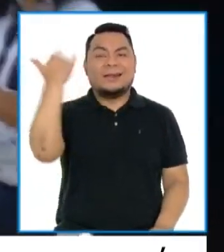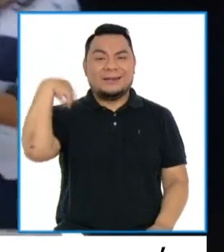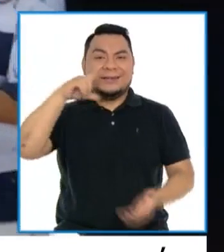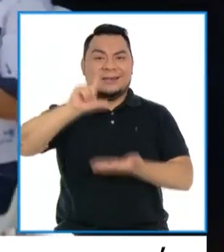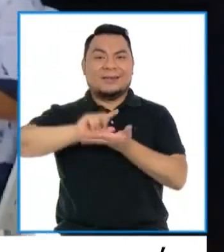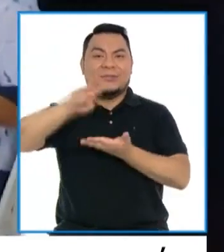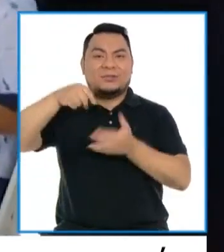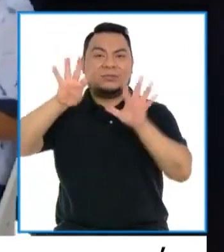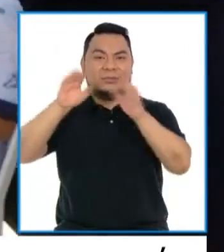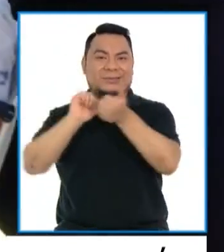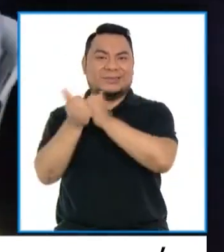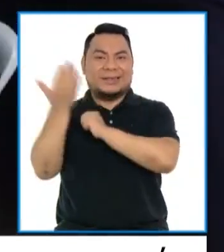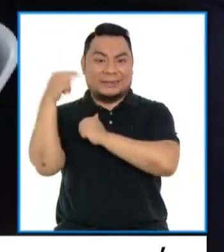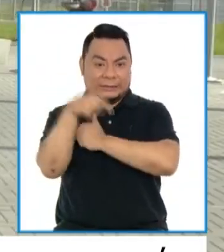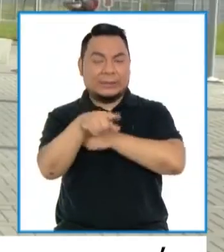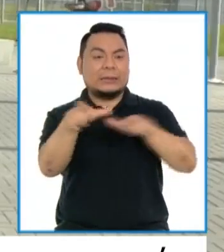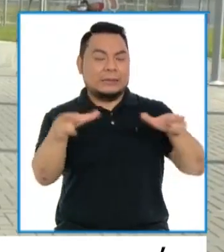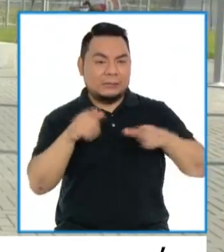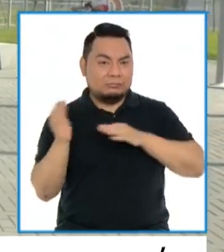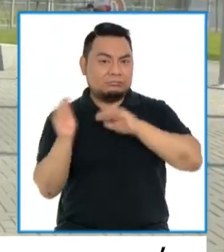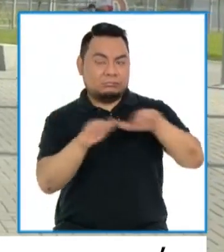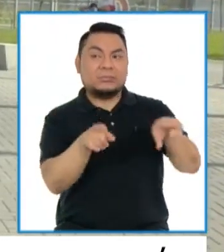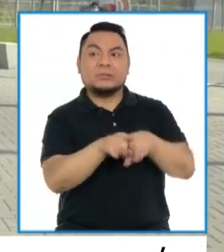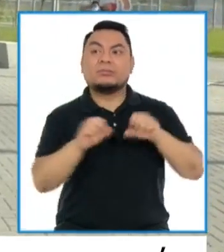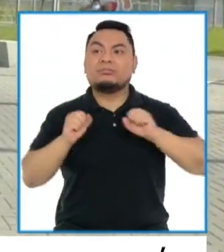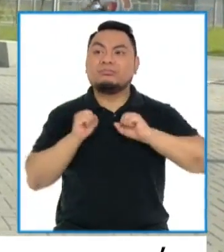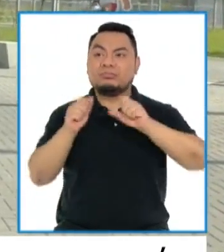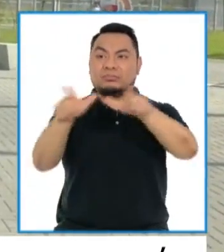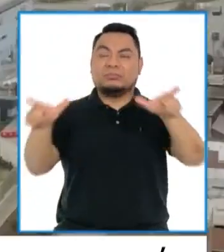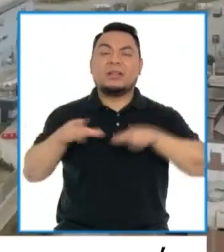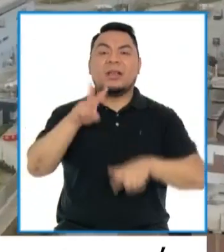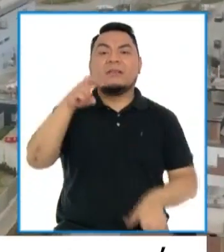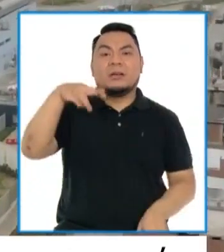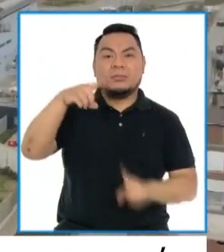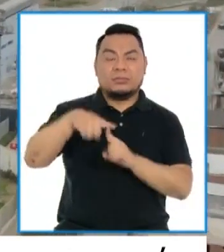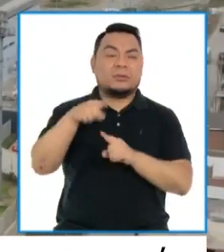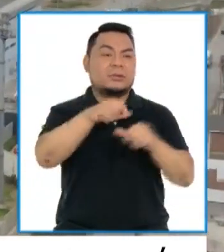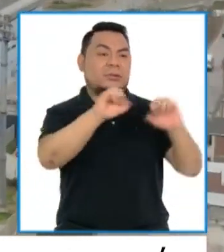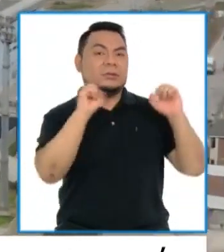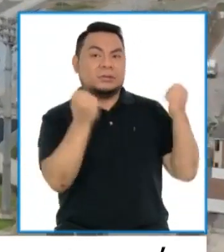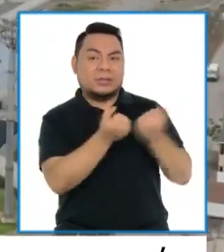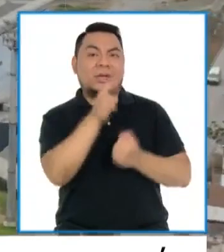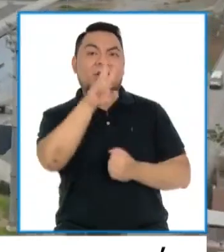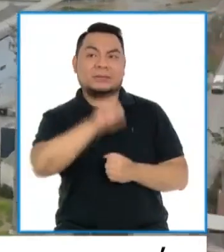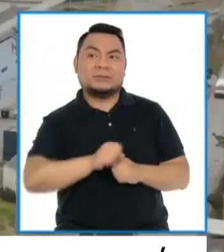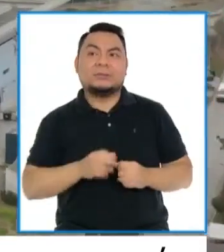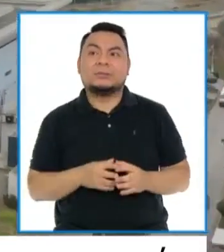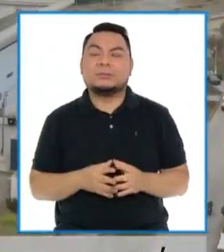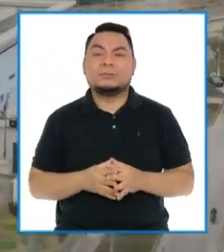2019. También estarán a disposición los complejos deportivos de Villa María del Triunfo y Villa El Salvador.